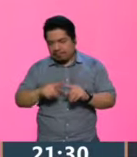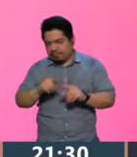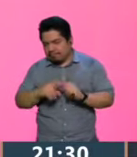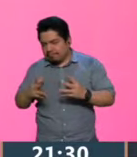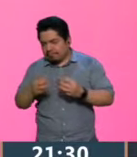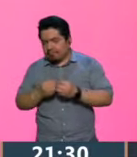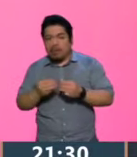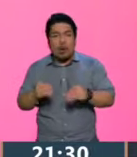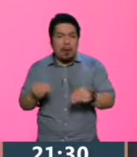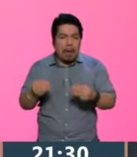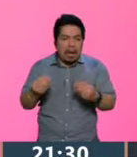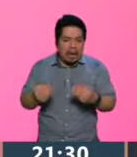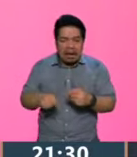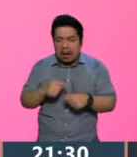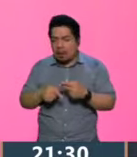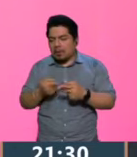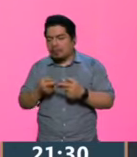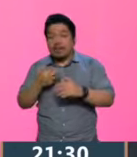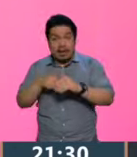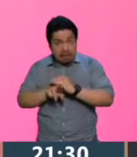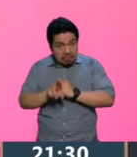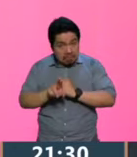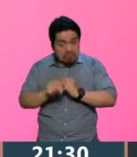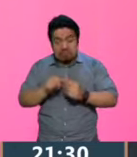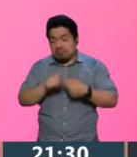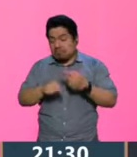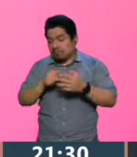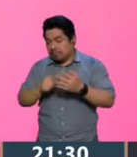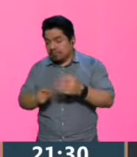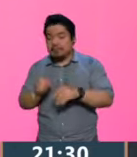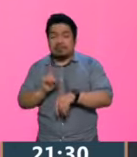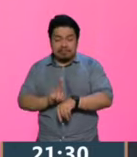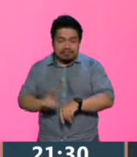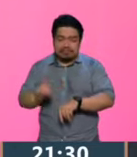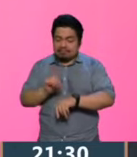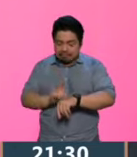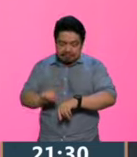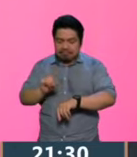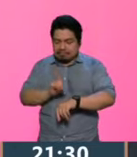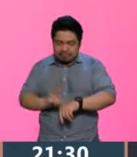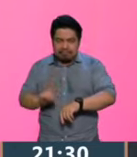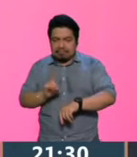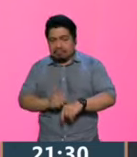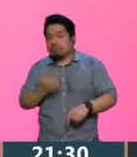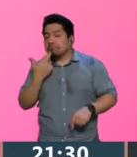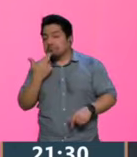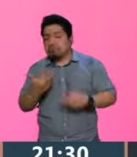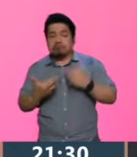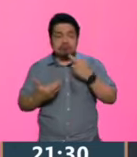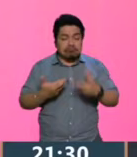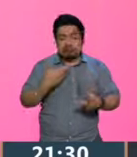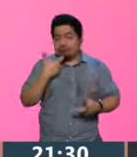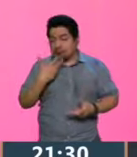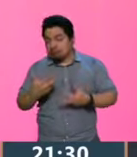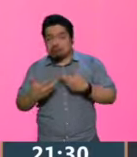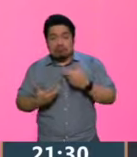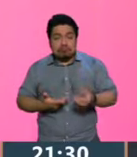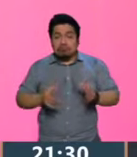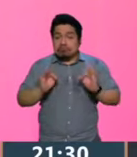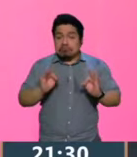los mercados, en el metro, y es cada día mejor. Nosotros solamente hemos